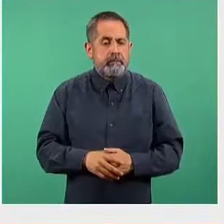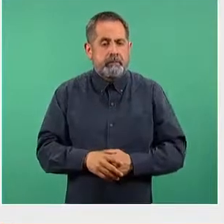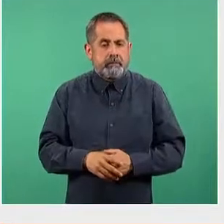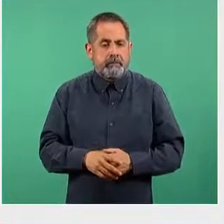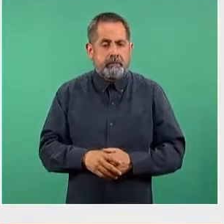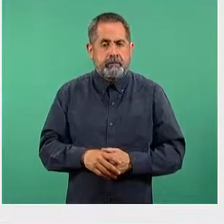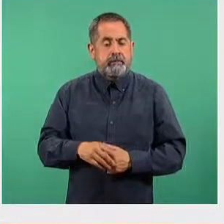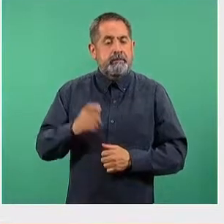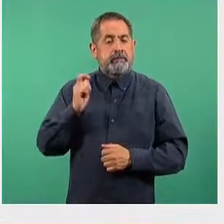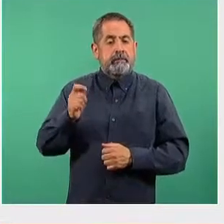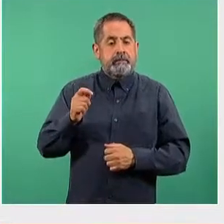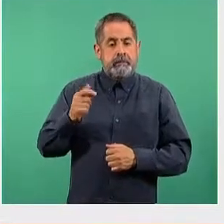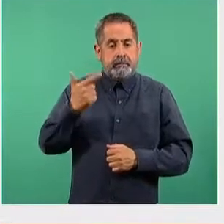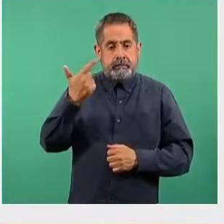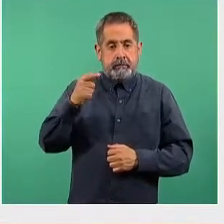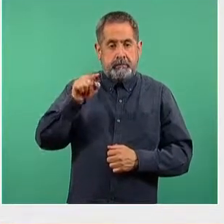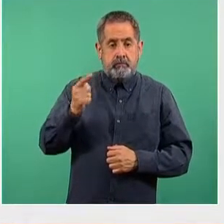El